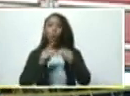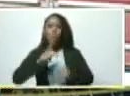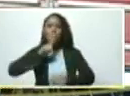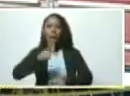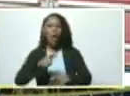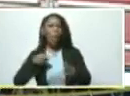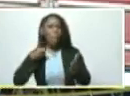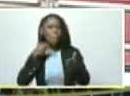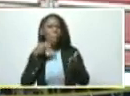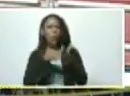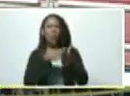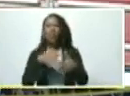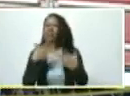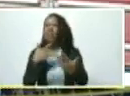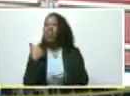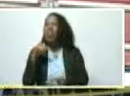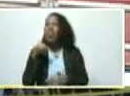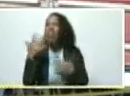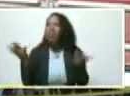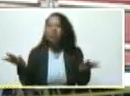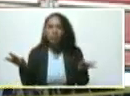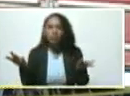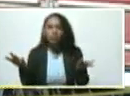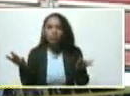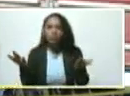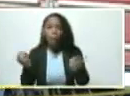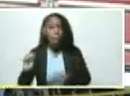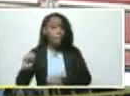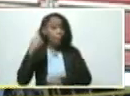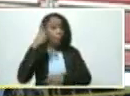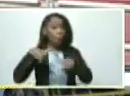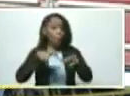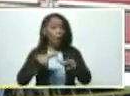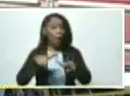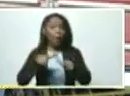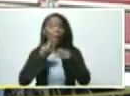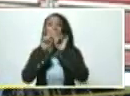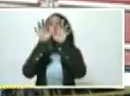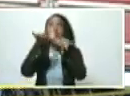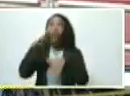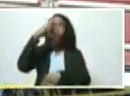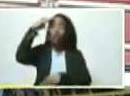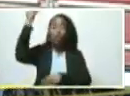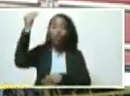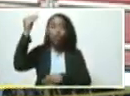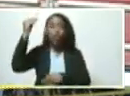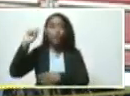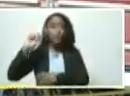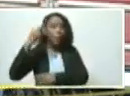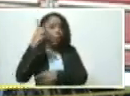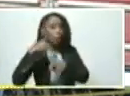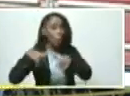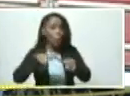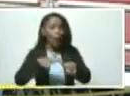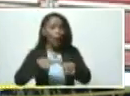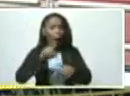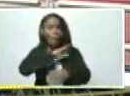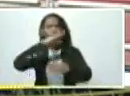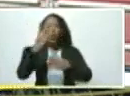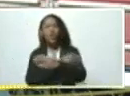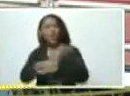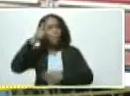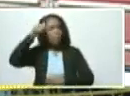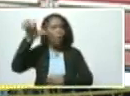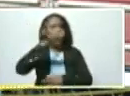¿Qué tienen? En primer lugar, las bendiciones de Dios. Y en segundo lugar, el poder del